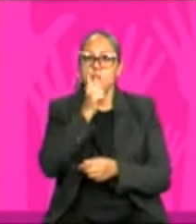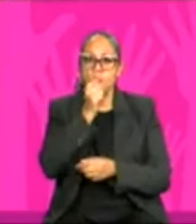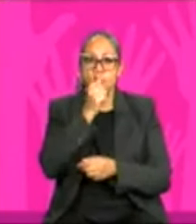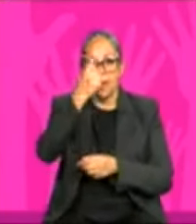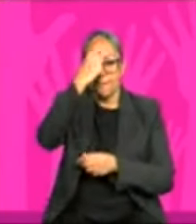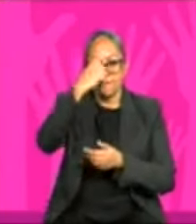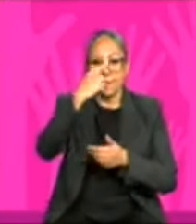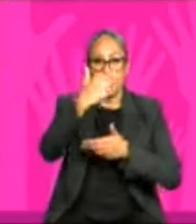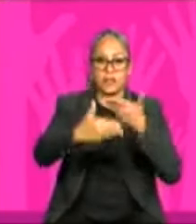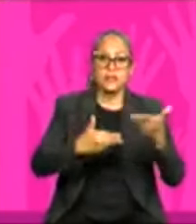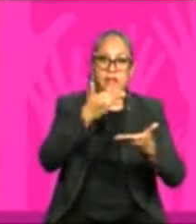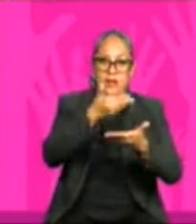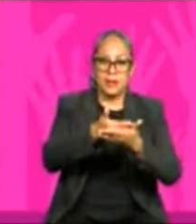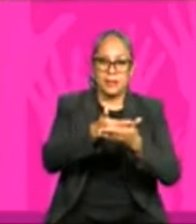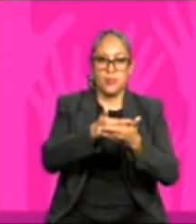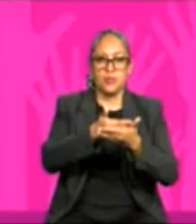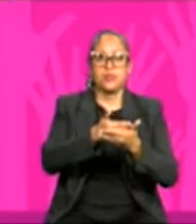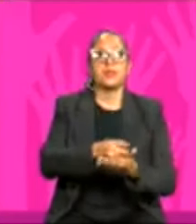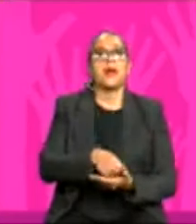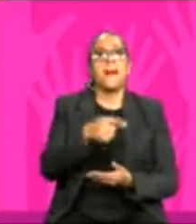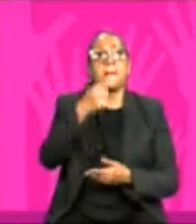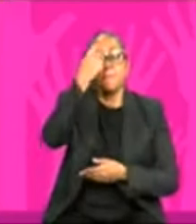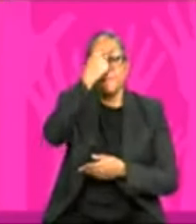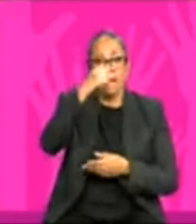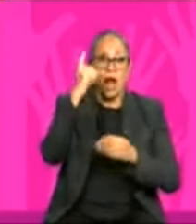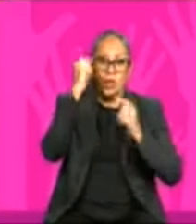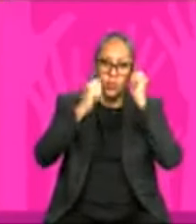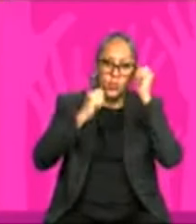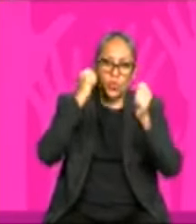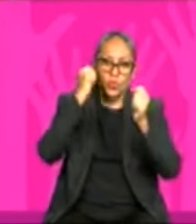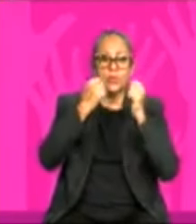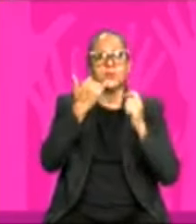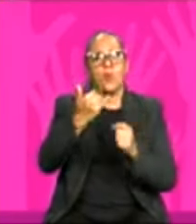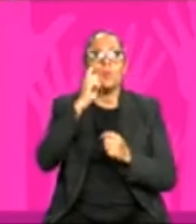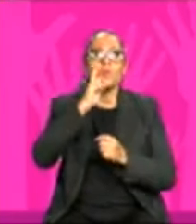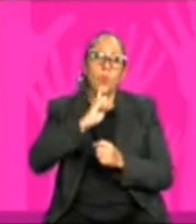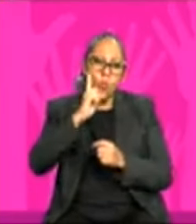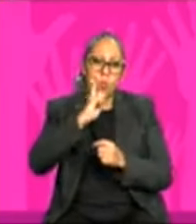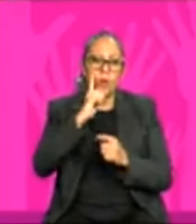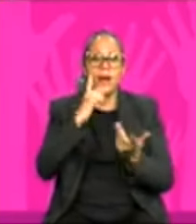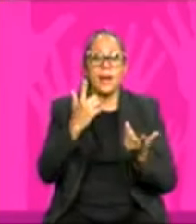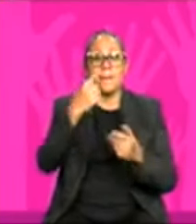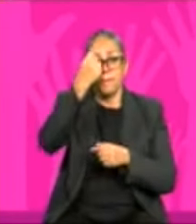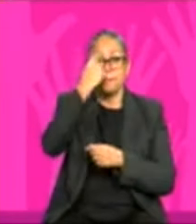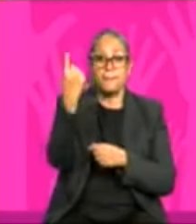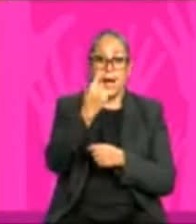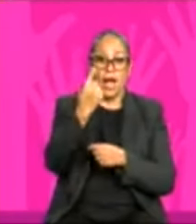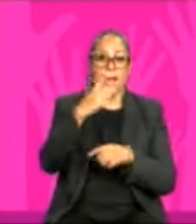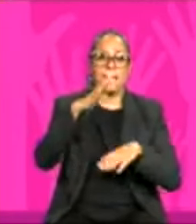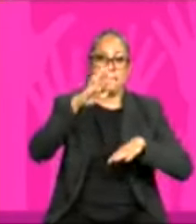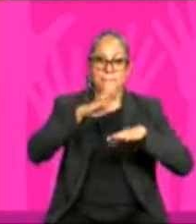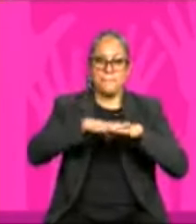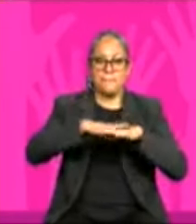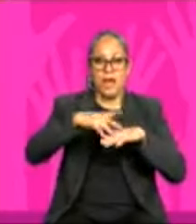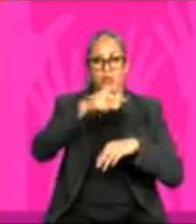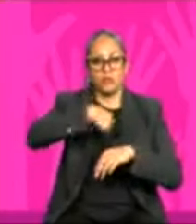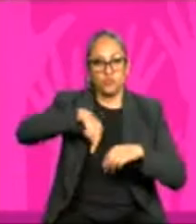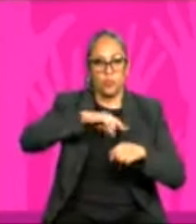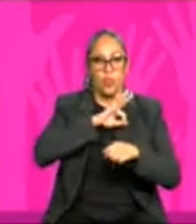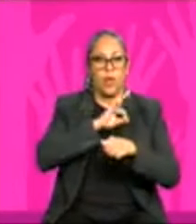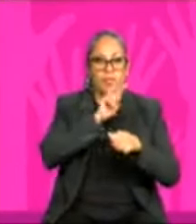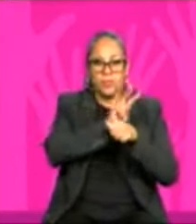Morelos, de élite de proximidad, de género y turística y ciberseguridad, para generar una mayor cobertura en el combate